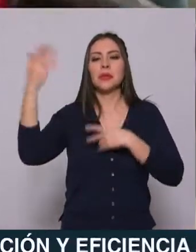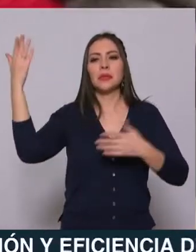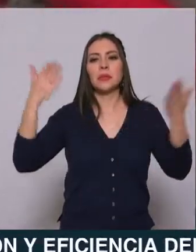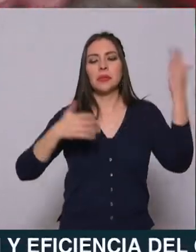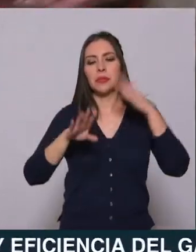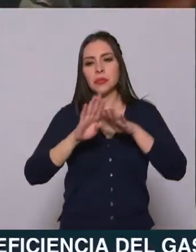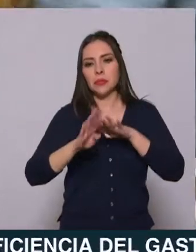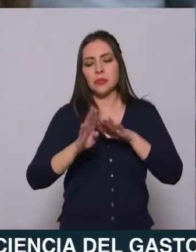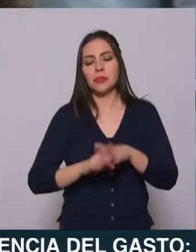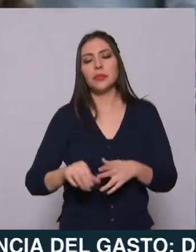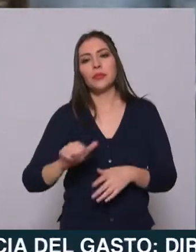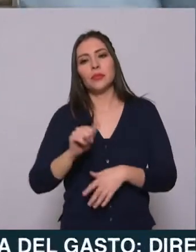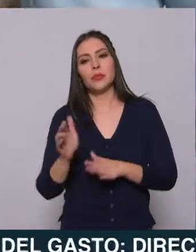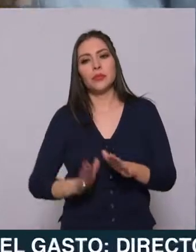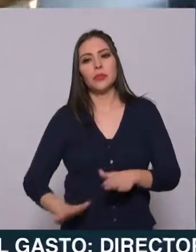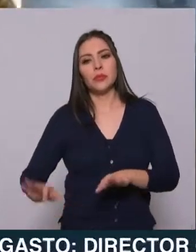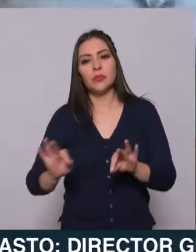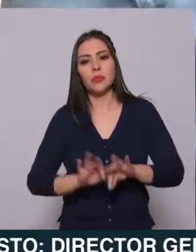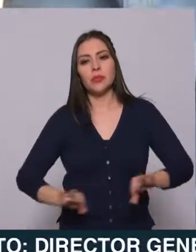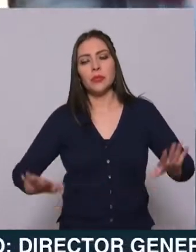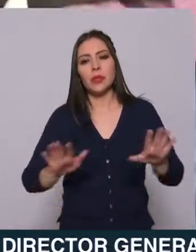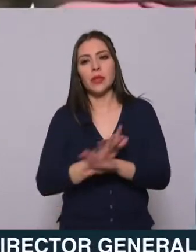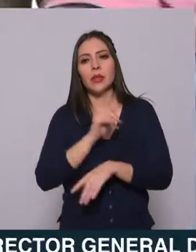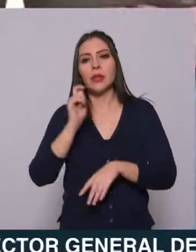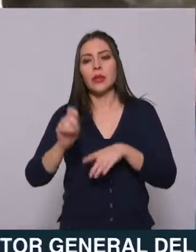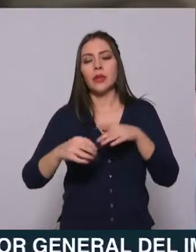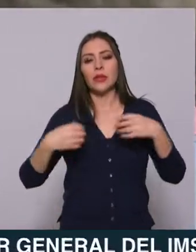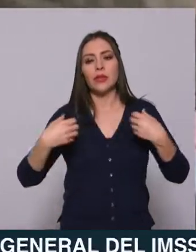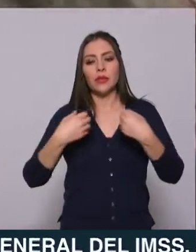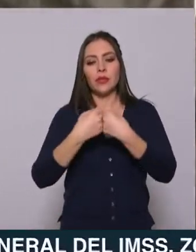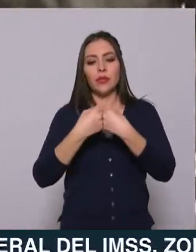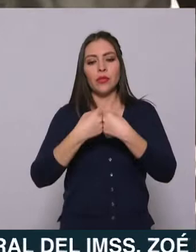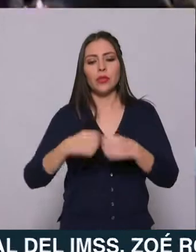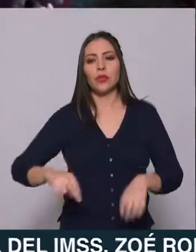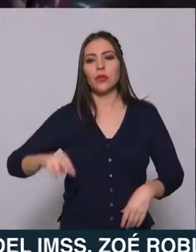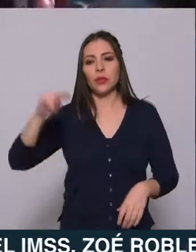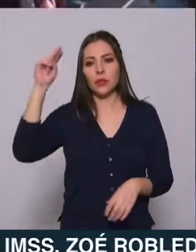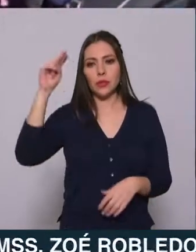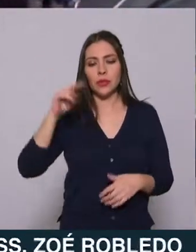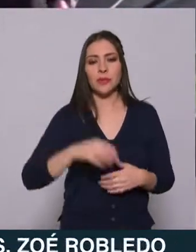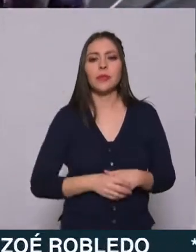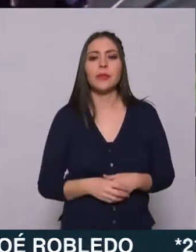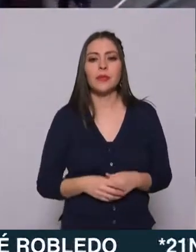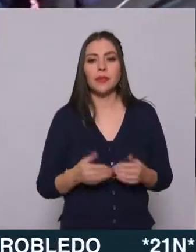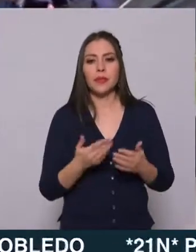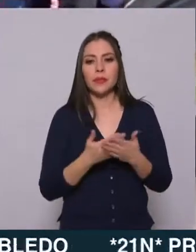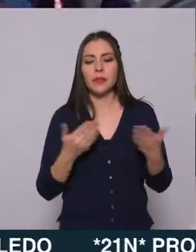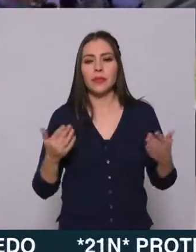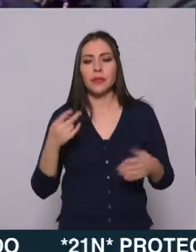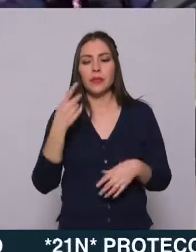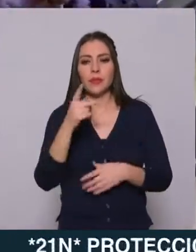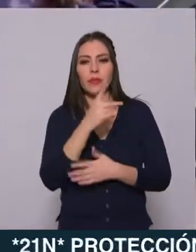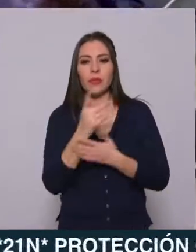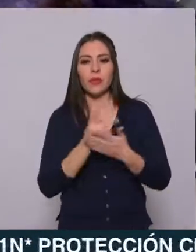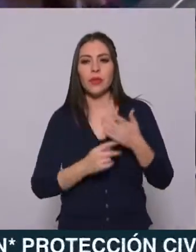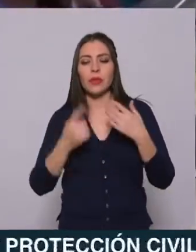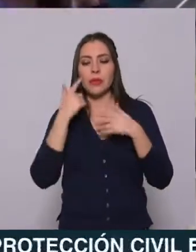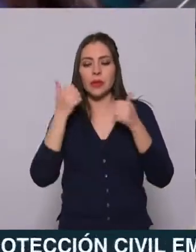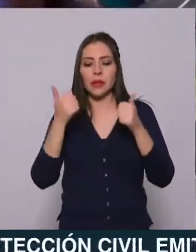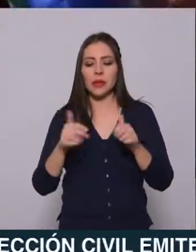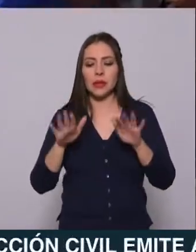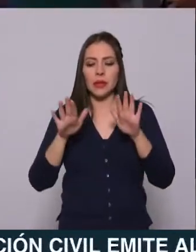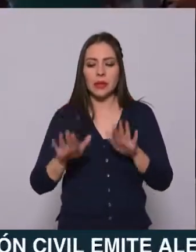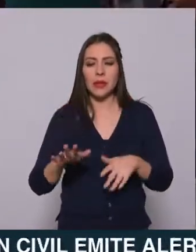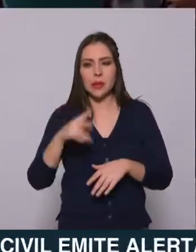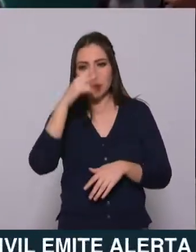otro cambio importante es lo que vemos en la frontera norte. Con este año, con la política de permanencia en México, que se dio